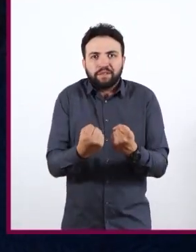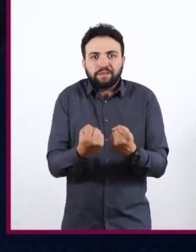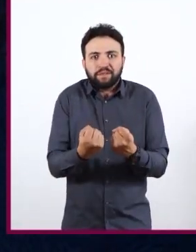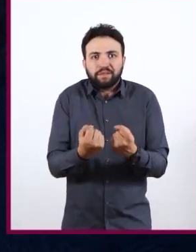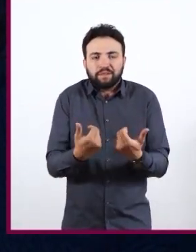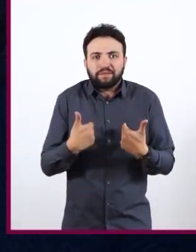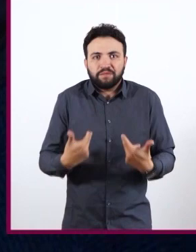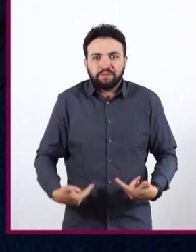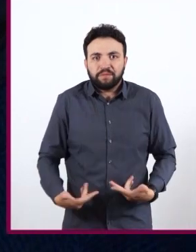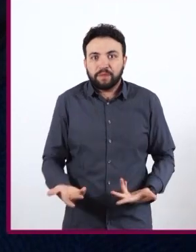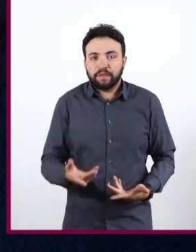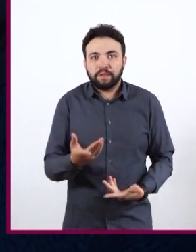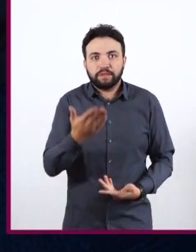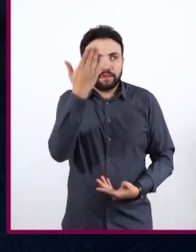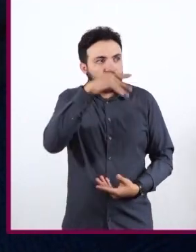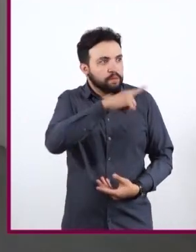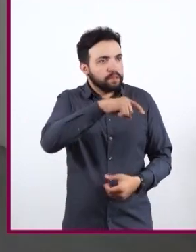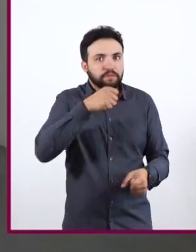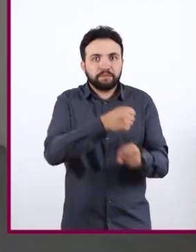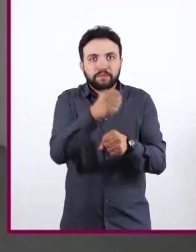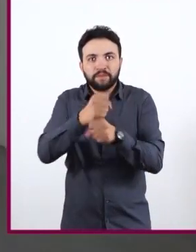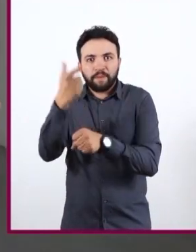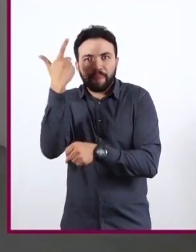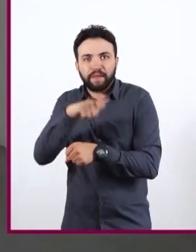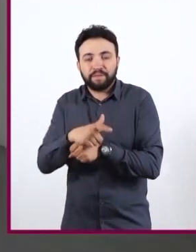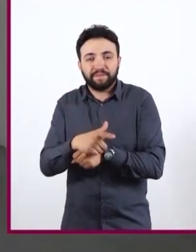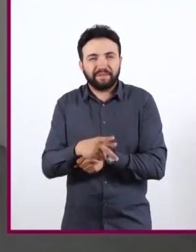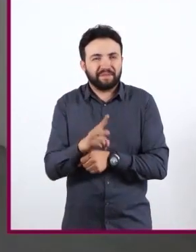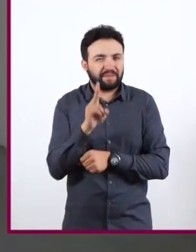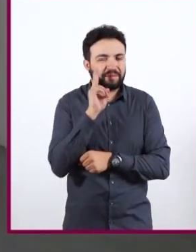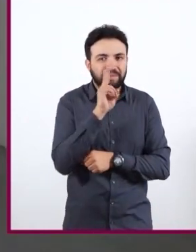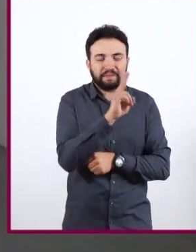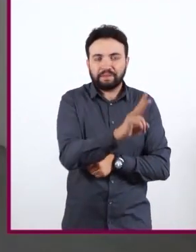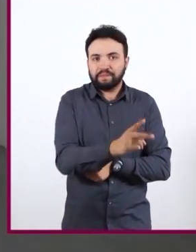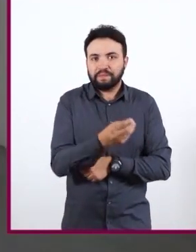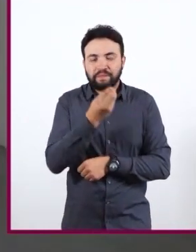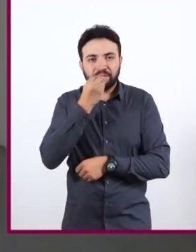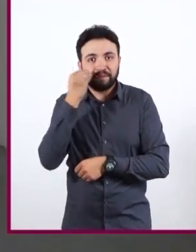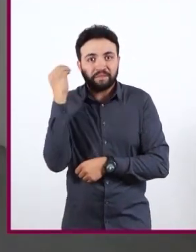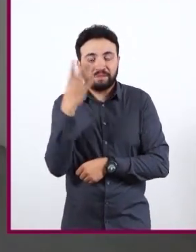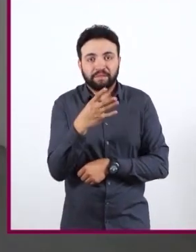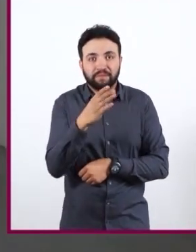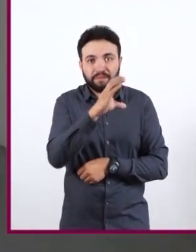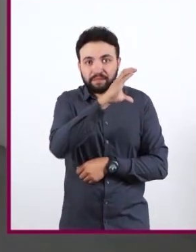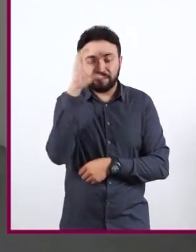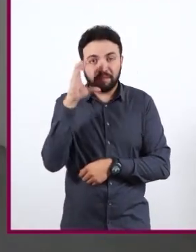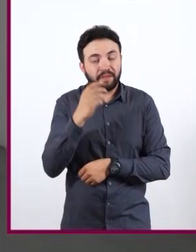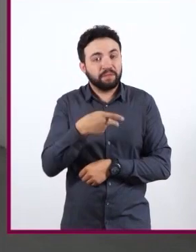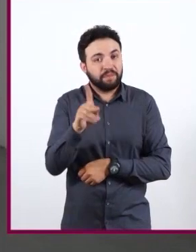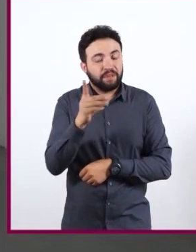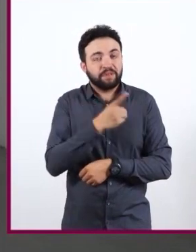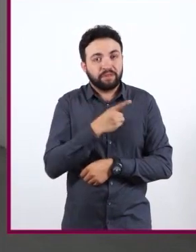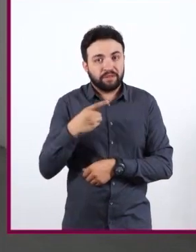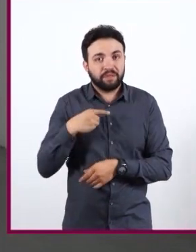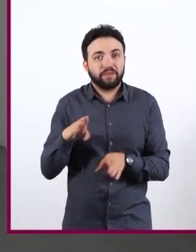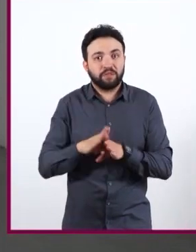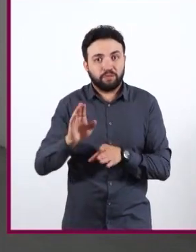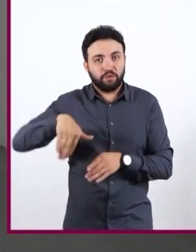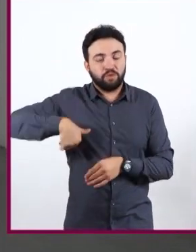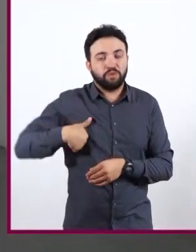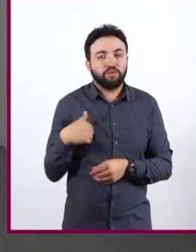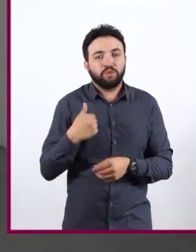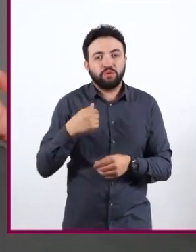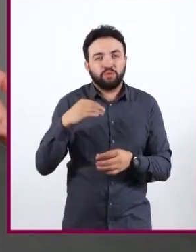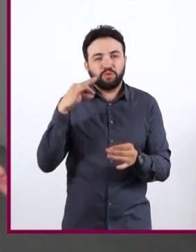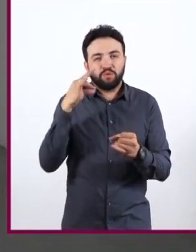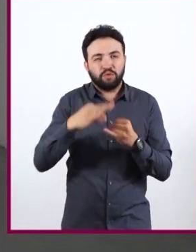fuese consciente de ello. ¡Qué imágenes tan impresionantes! Pero justamente con lo que hay que quedarnos es con esta última